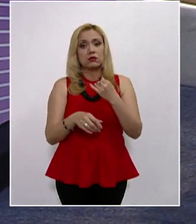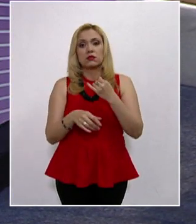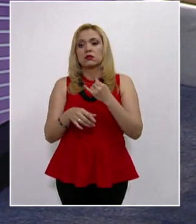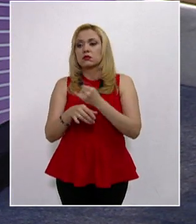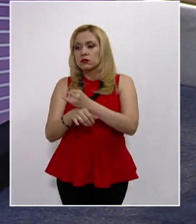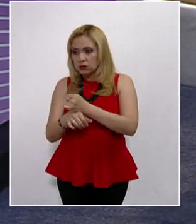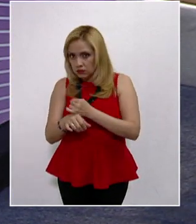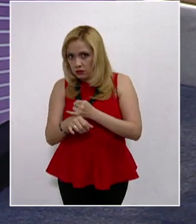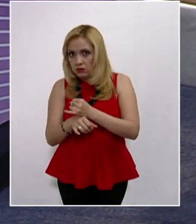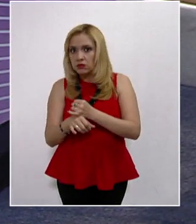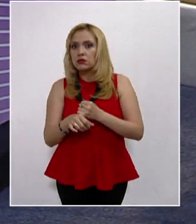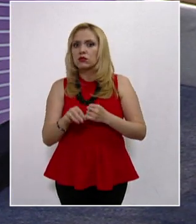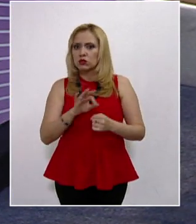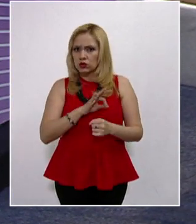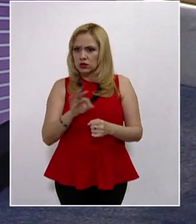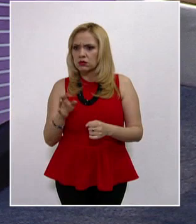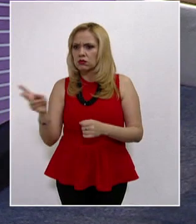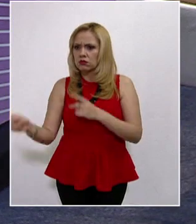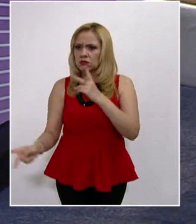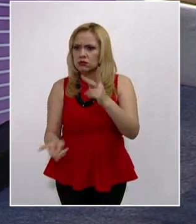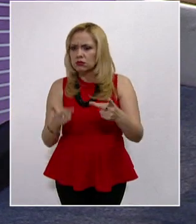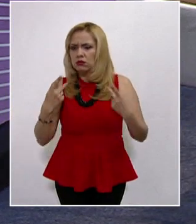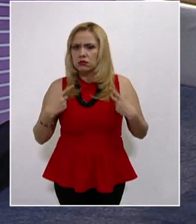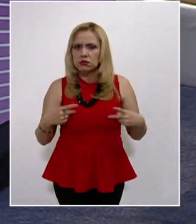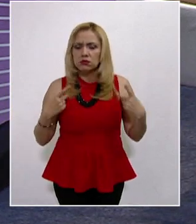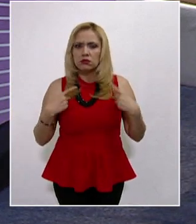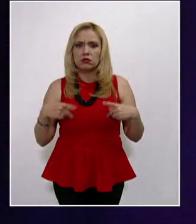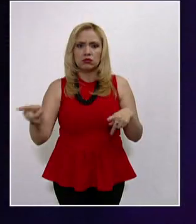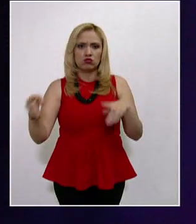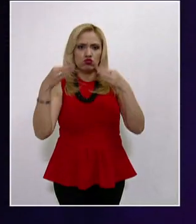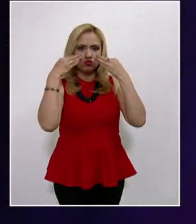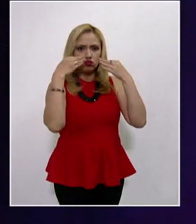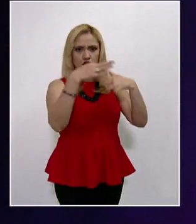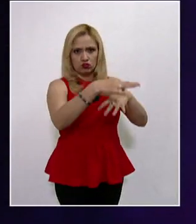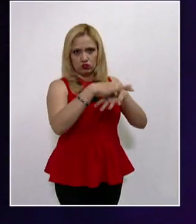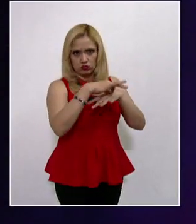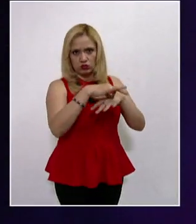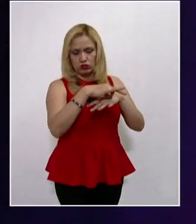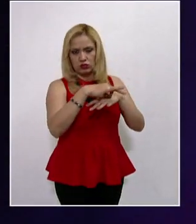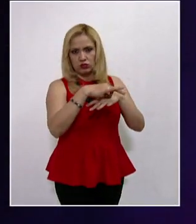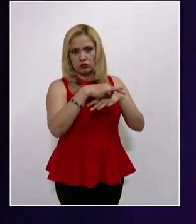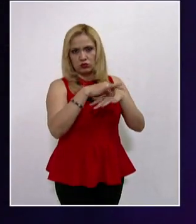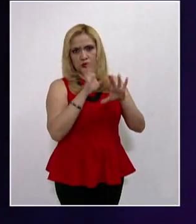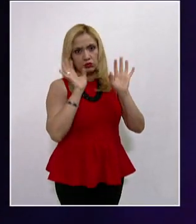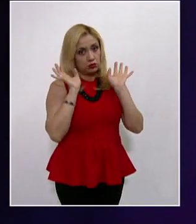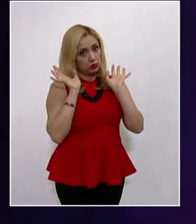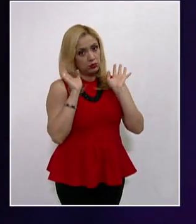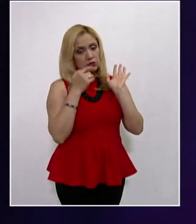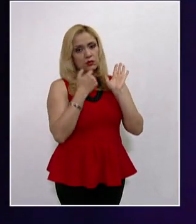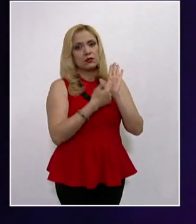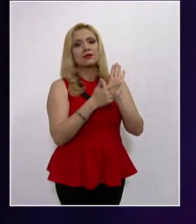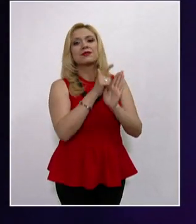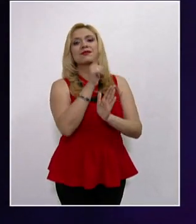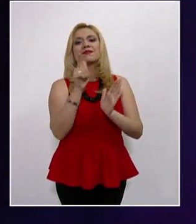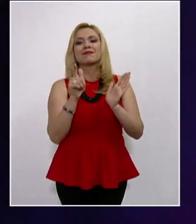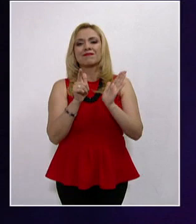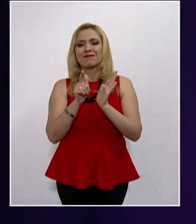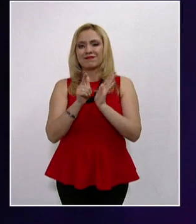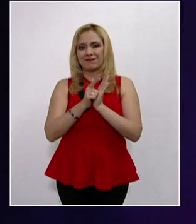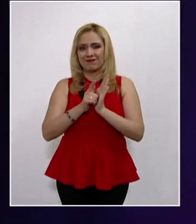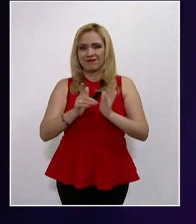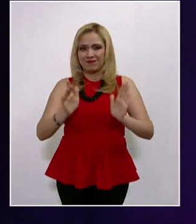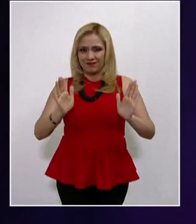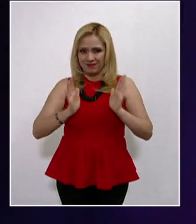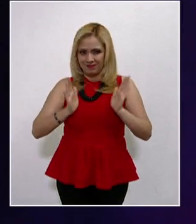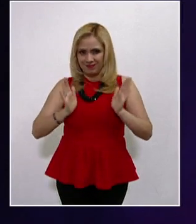de llegar e interrogar a las personas que fueron testigos del hecho. O sea, de acuerdo al Código de Justicia, Código